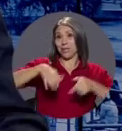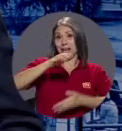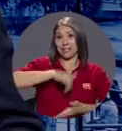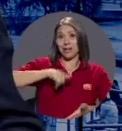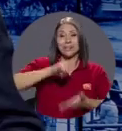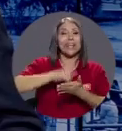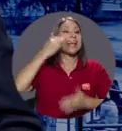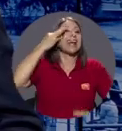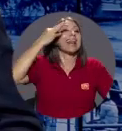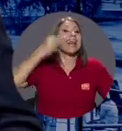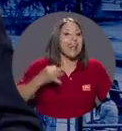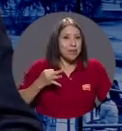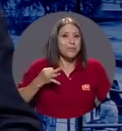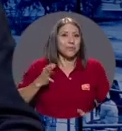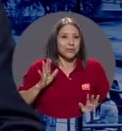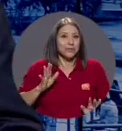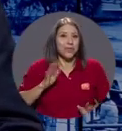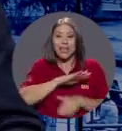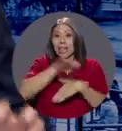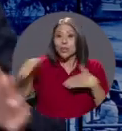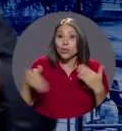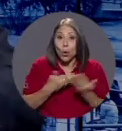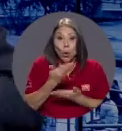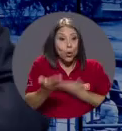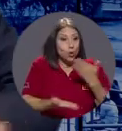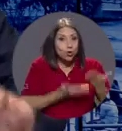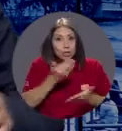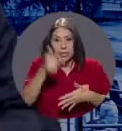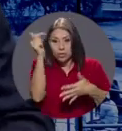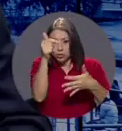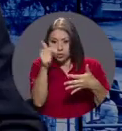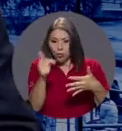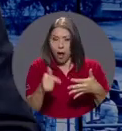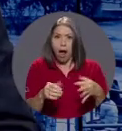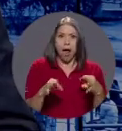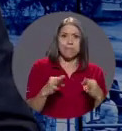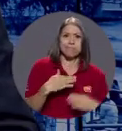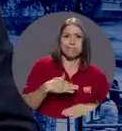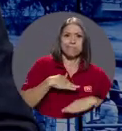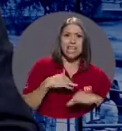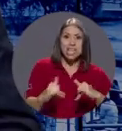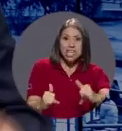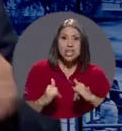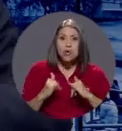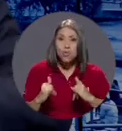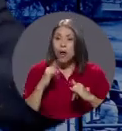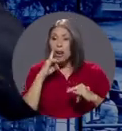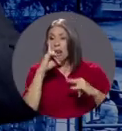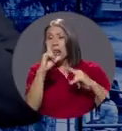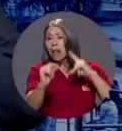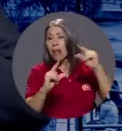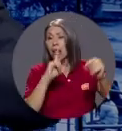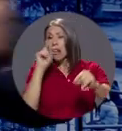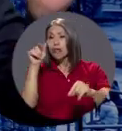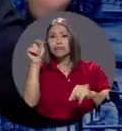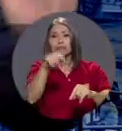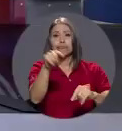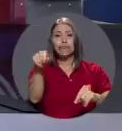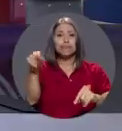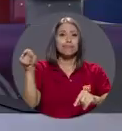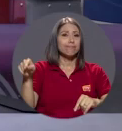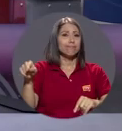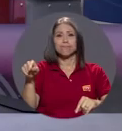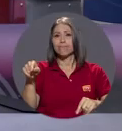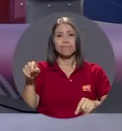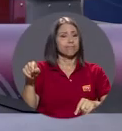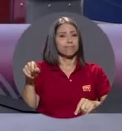acá en el gran área metropolitana, que los que vivimos, que todos los servicios que tenemos acá es lo mismo que hay